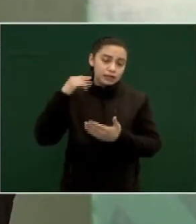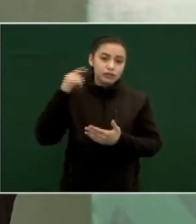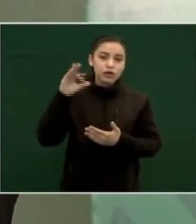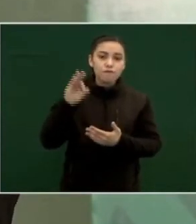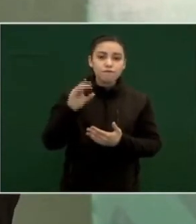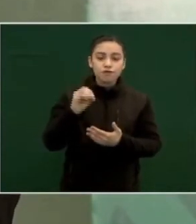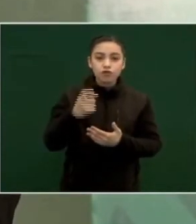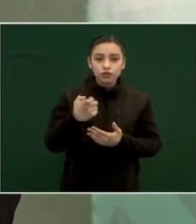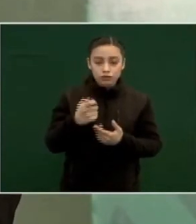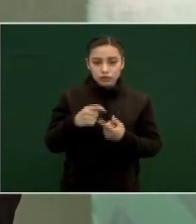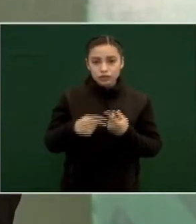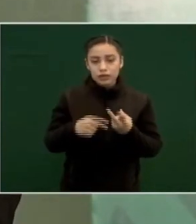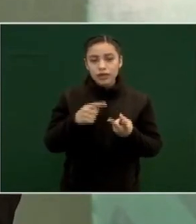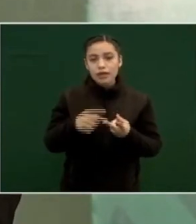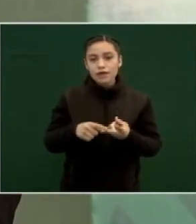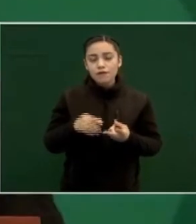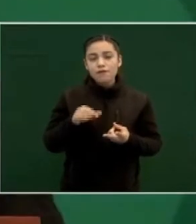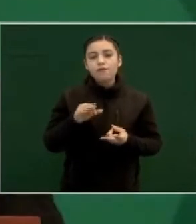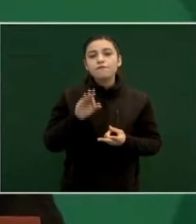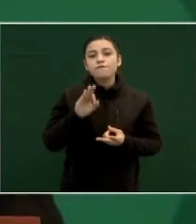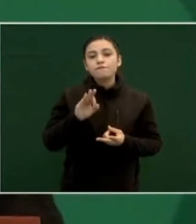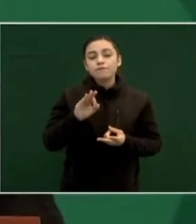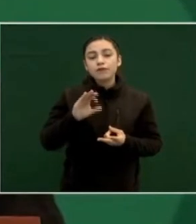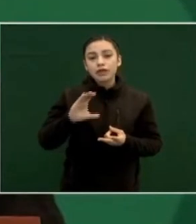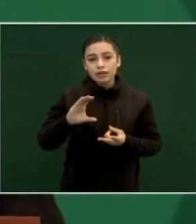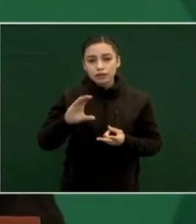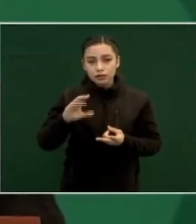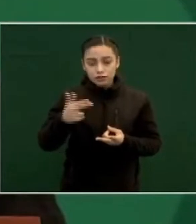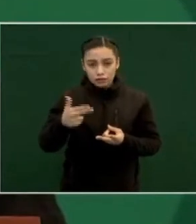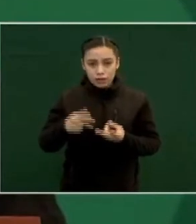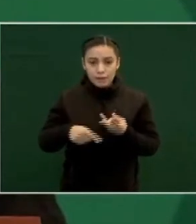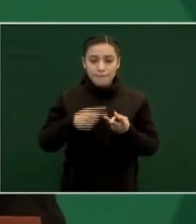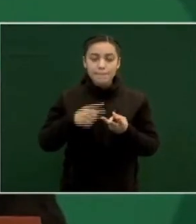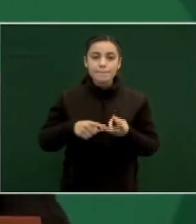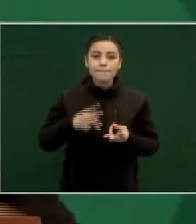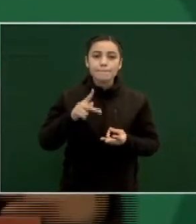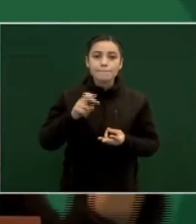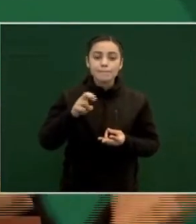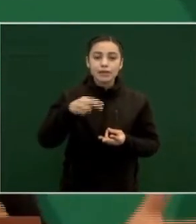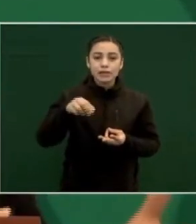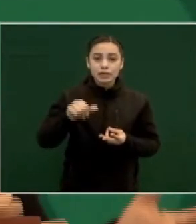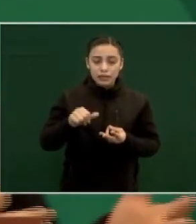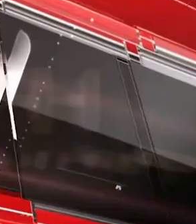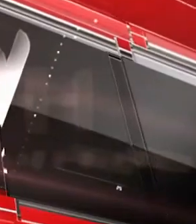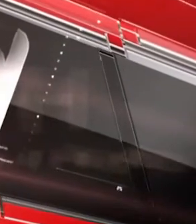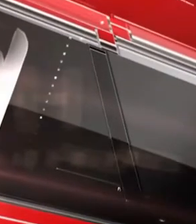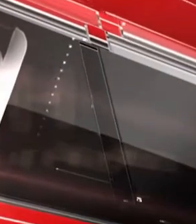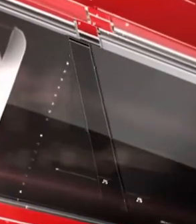aceptó que no tiene información directa, ya que Ebrard se encuentra en Francia.